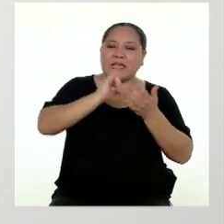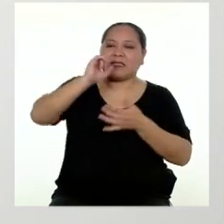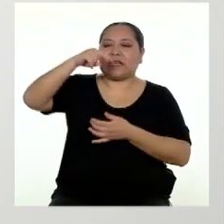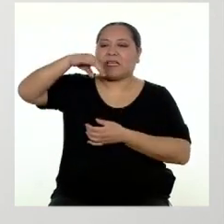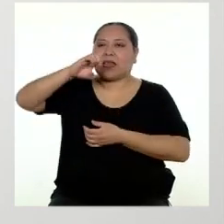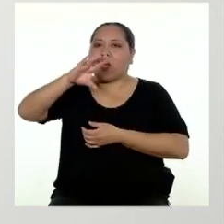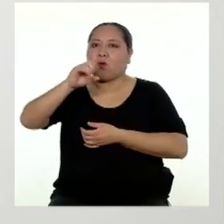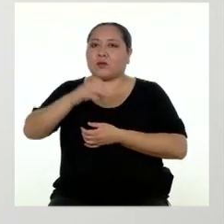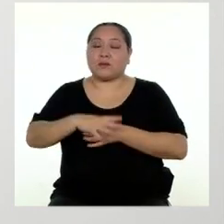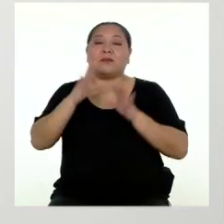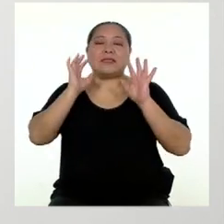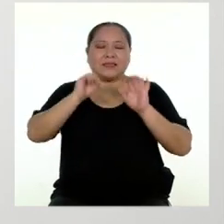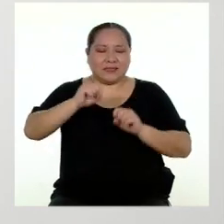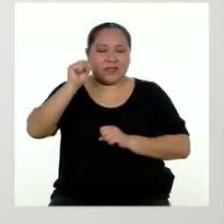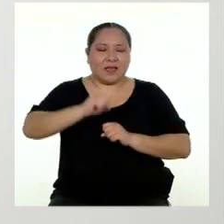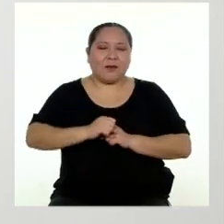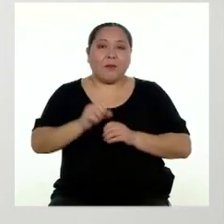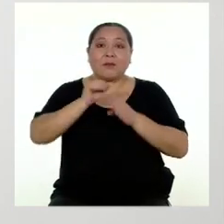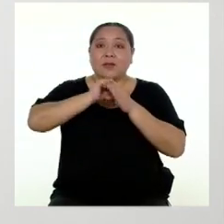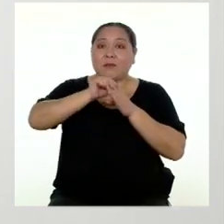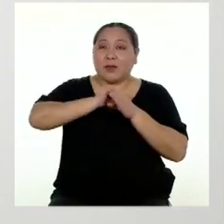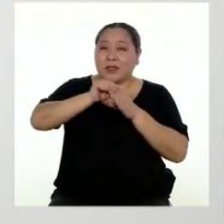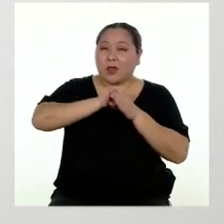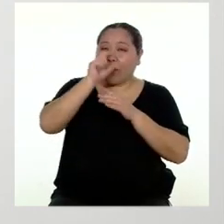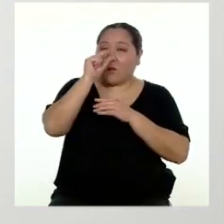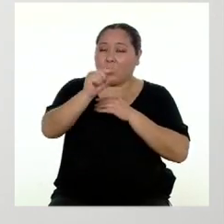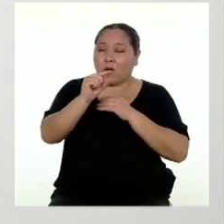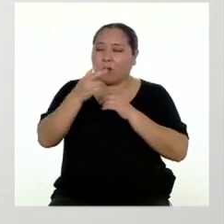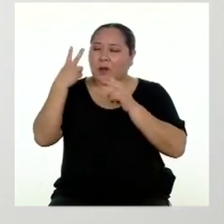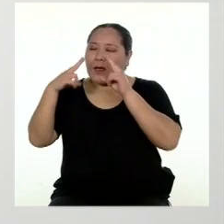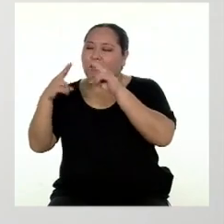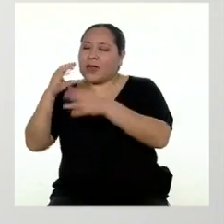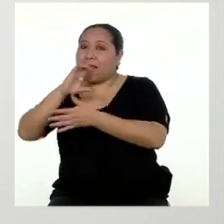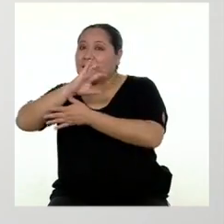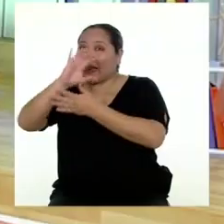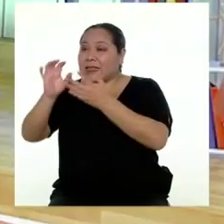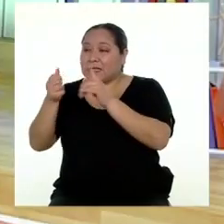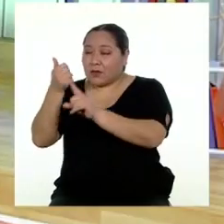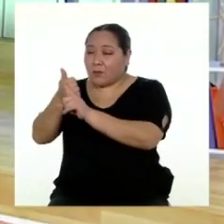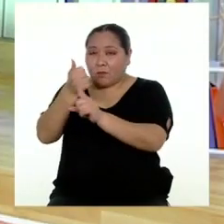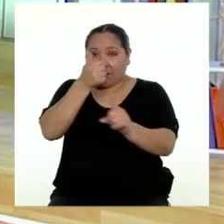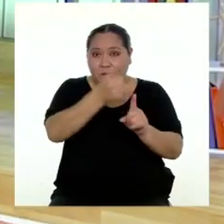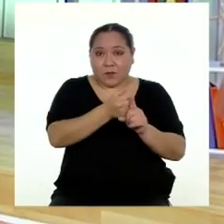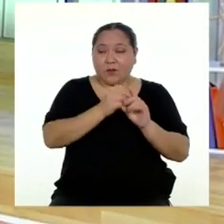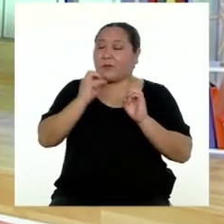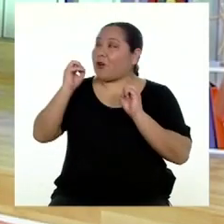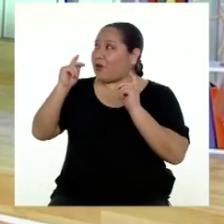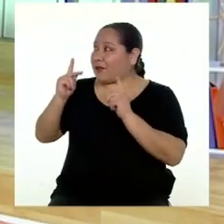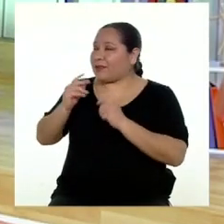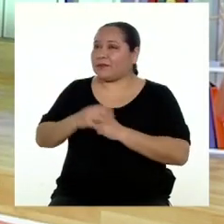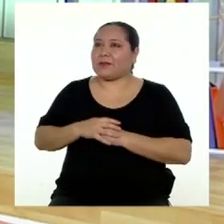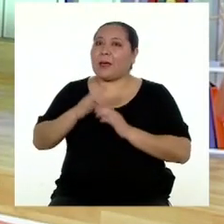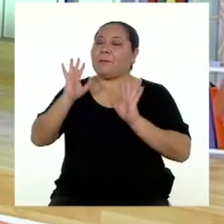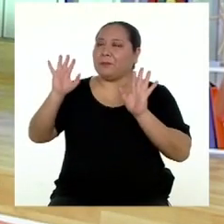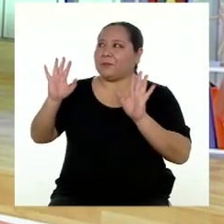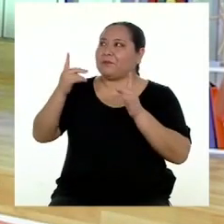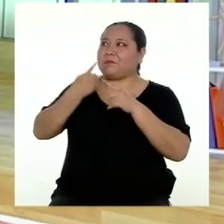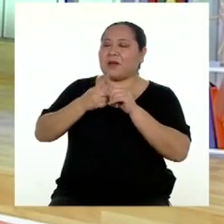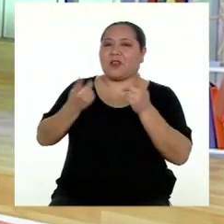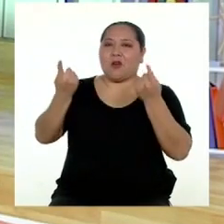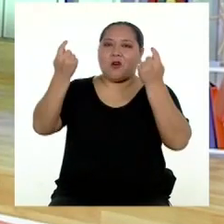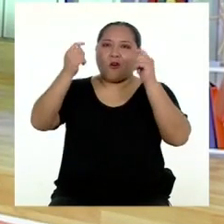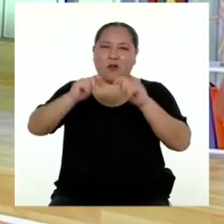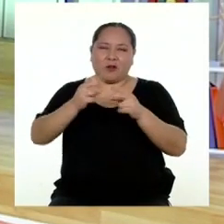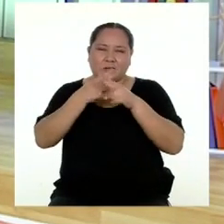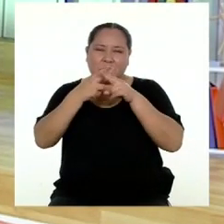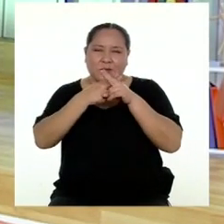practicar un poco antes de empezar a ver las propiedades de las ecuaciones e inecuaciones. ¿Te parece? De acuerdo, profesora. Pero antes vayamos a una